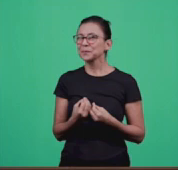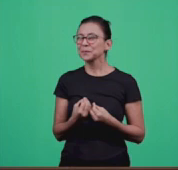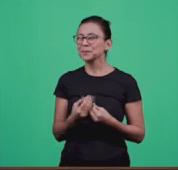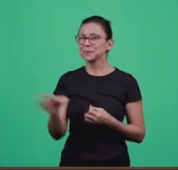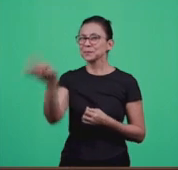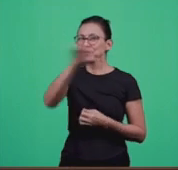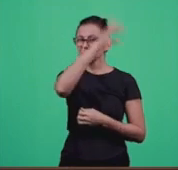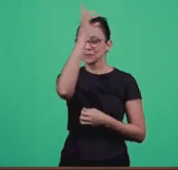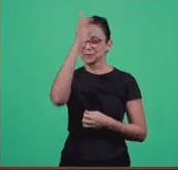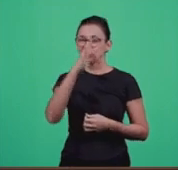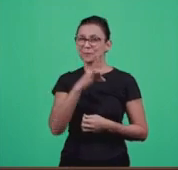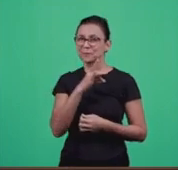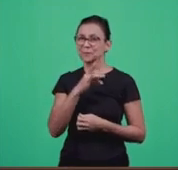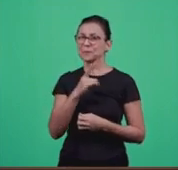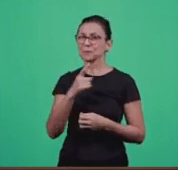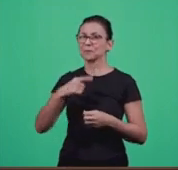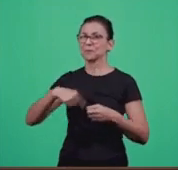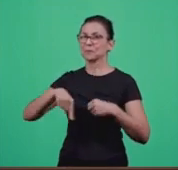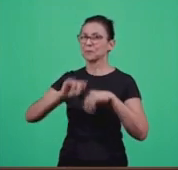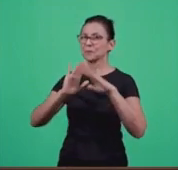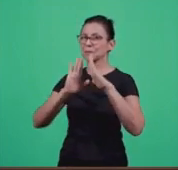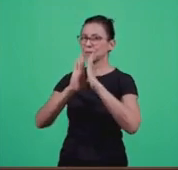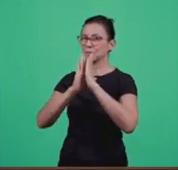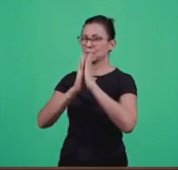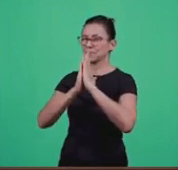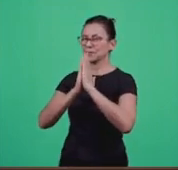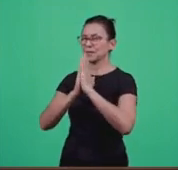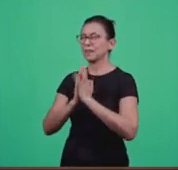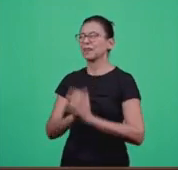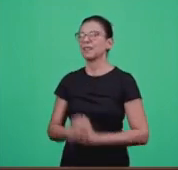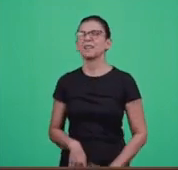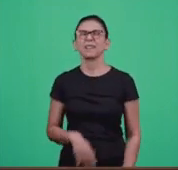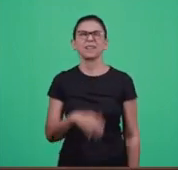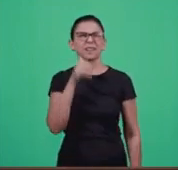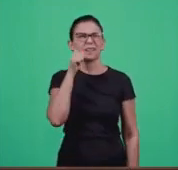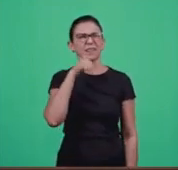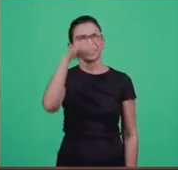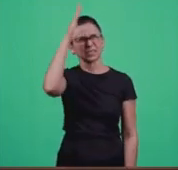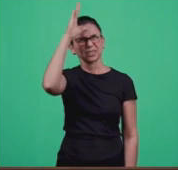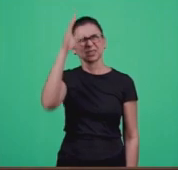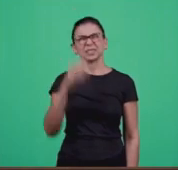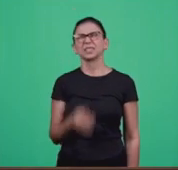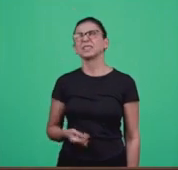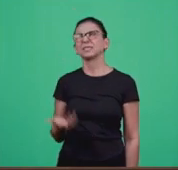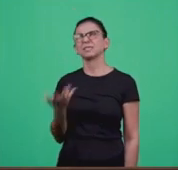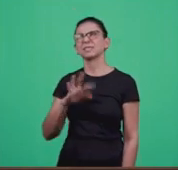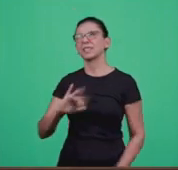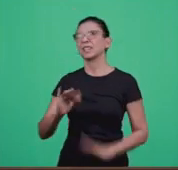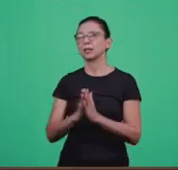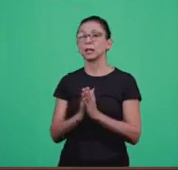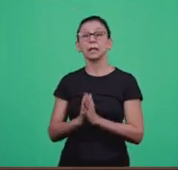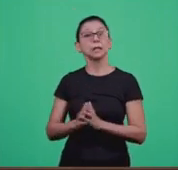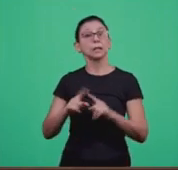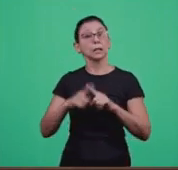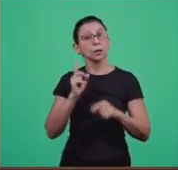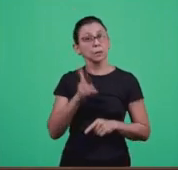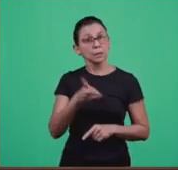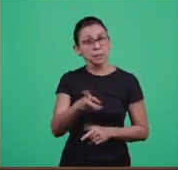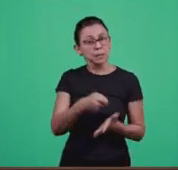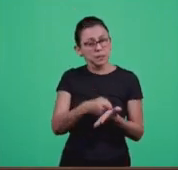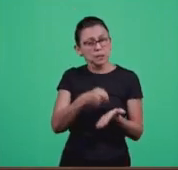Cuando estamos llenos del Espíritu Santo, nosotros buscamos el rostro del Señor. Nosotros